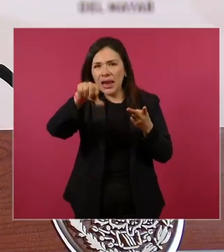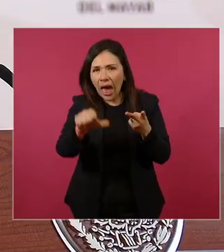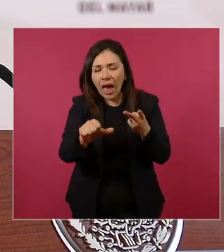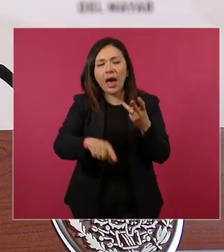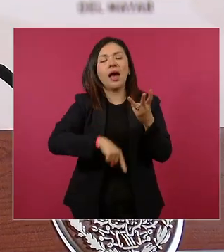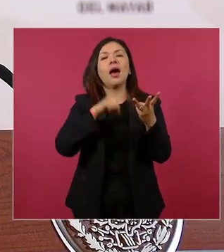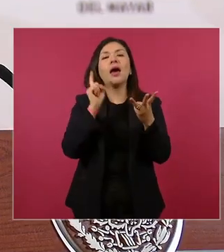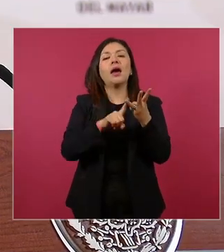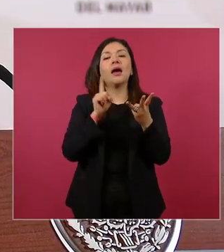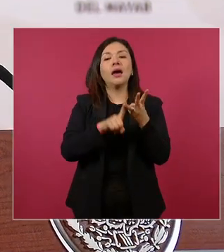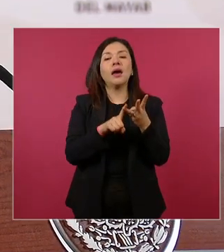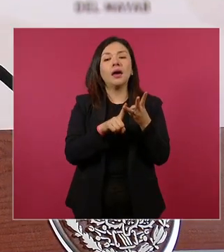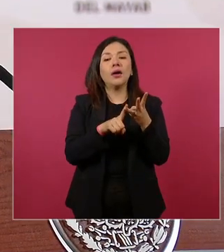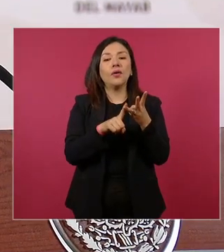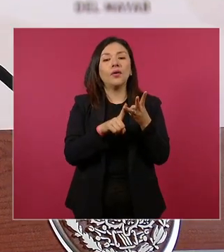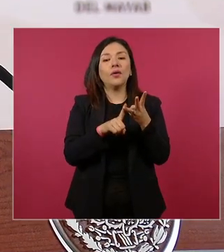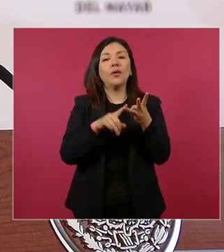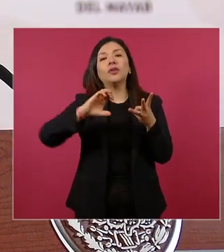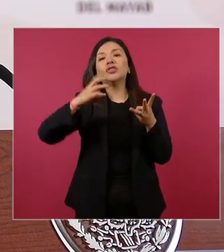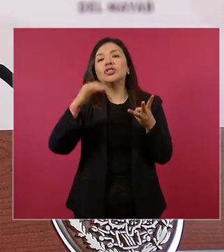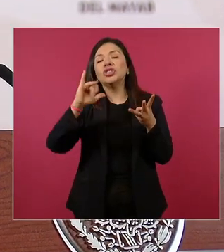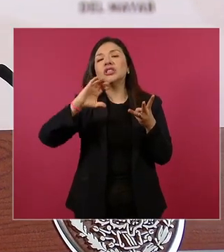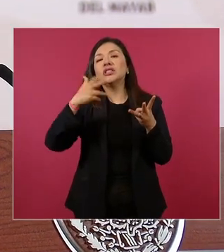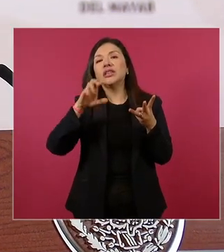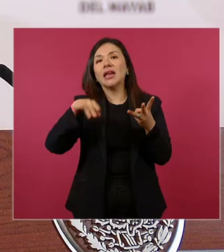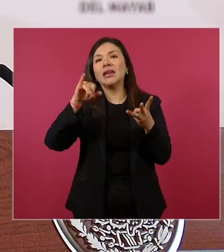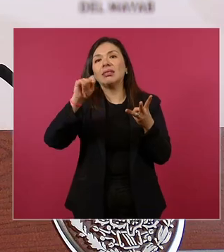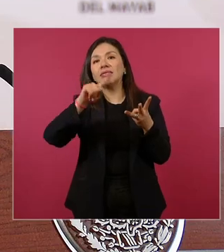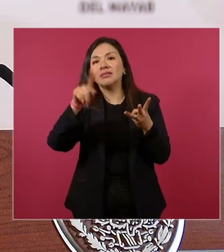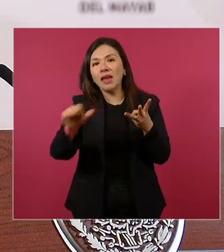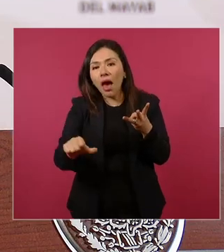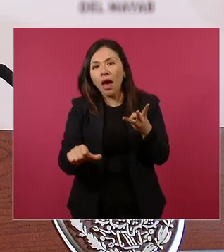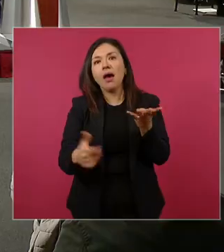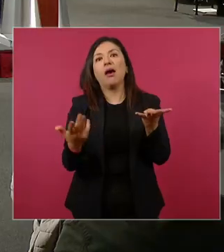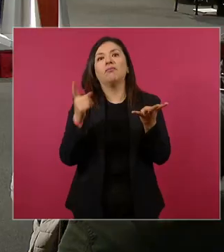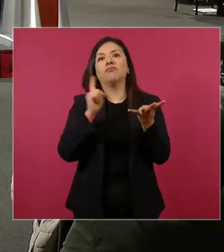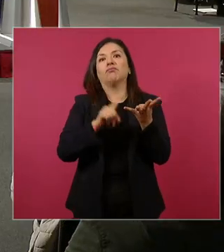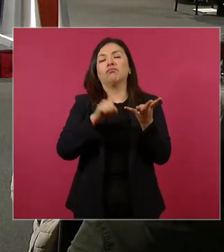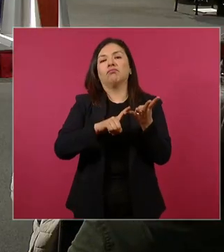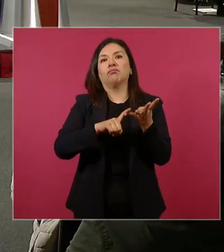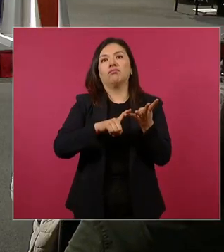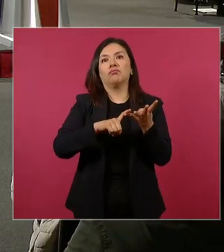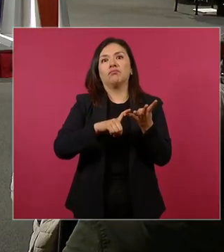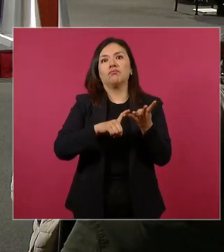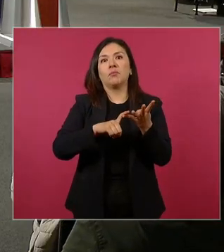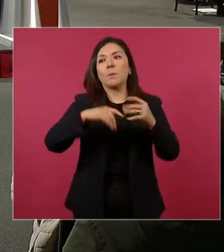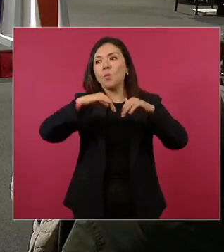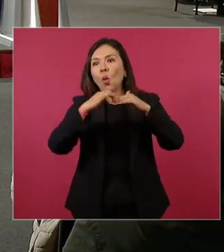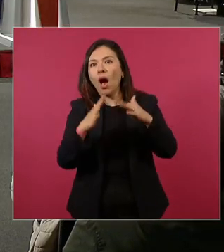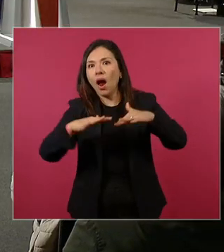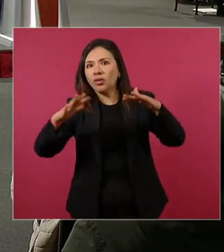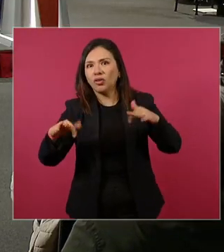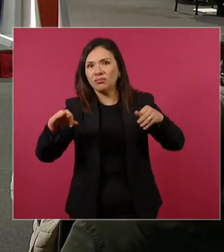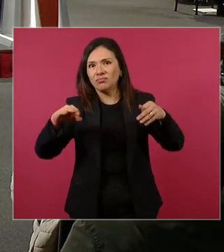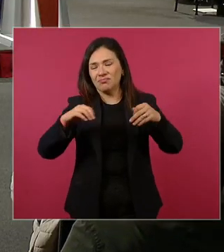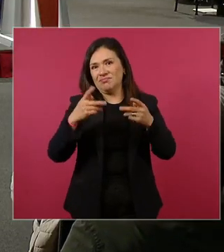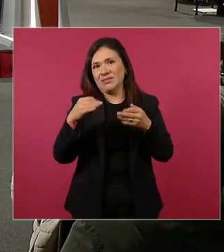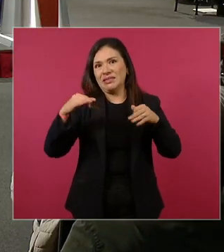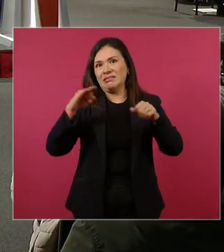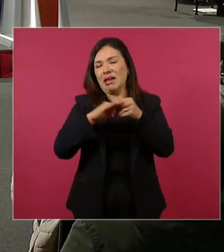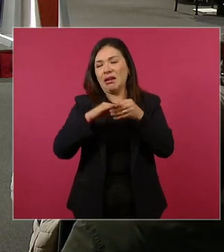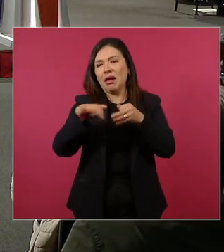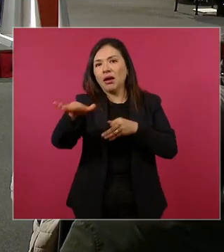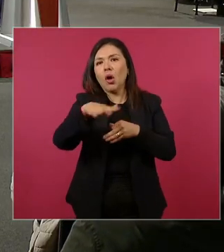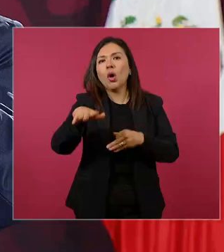es Chichen Itza, es el puerto de